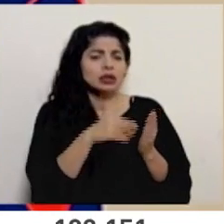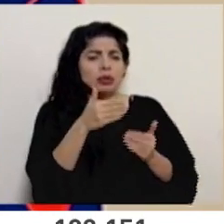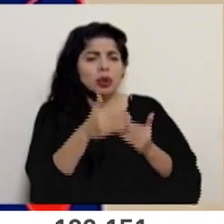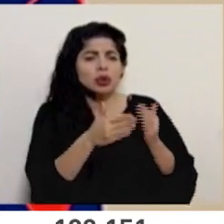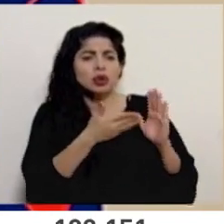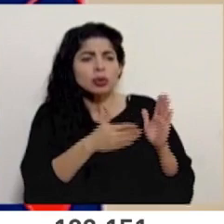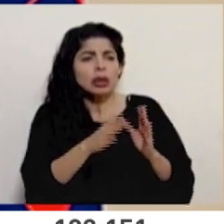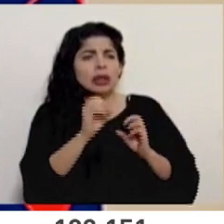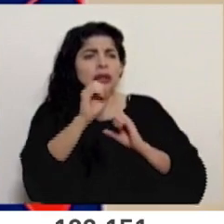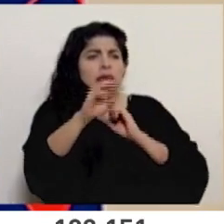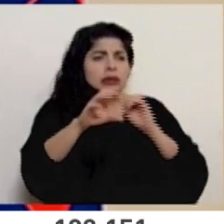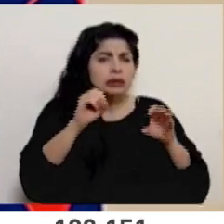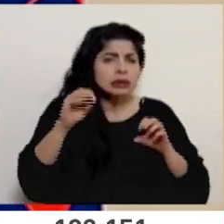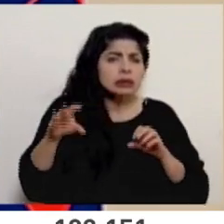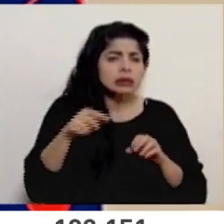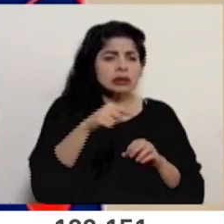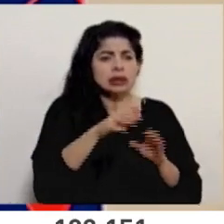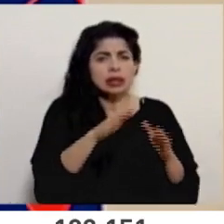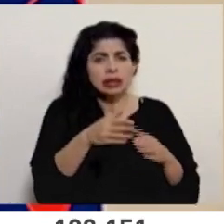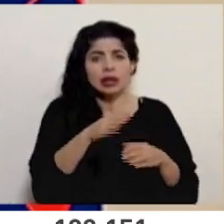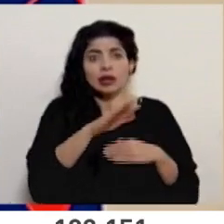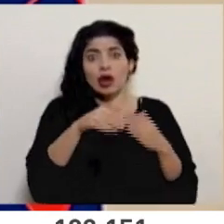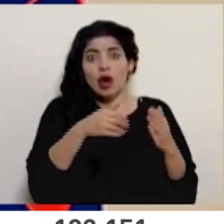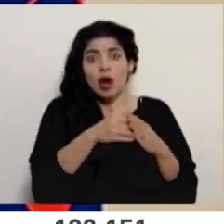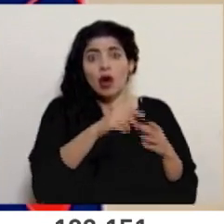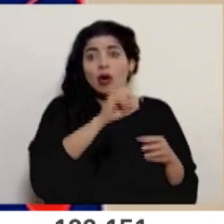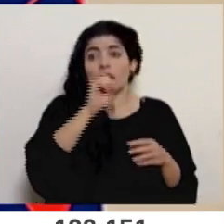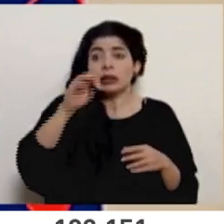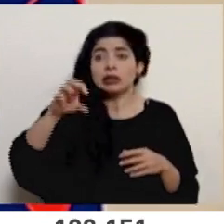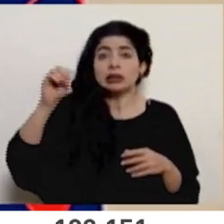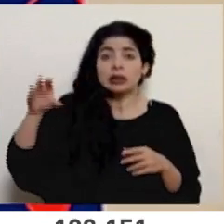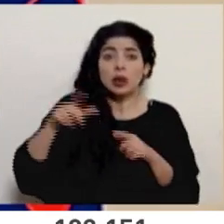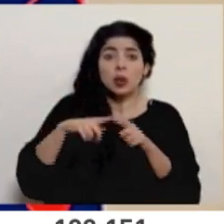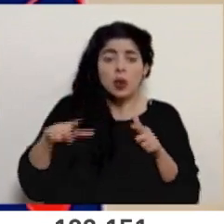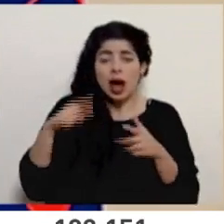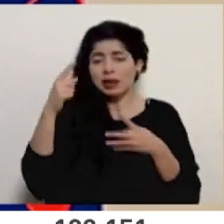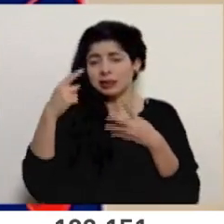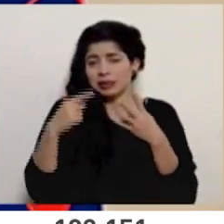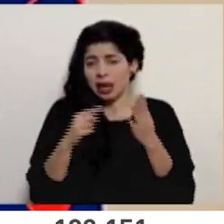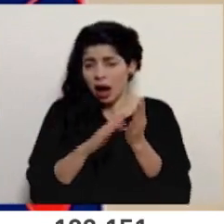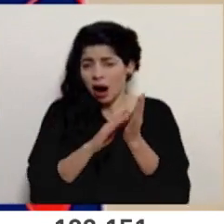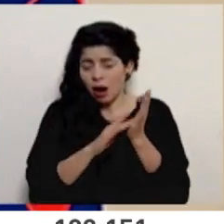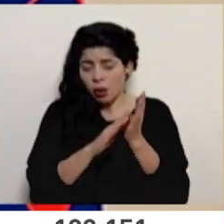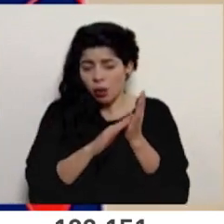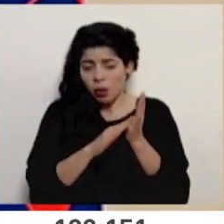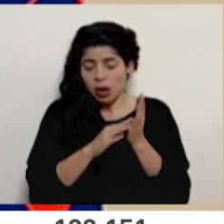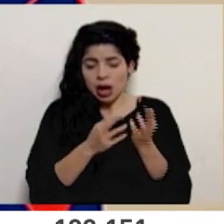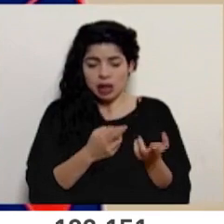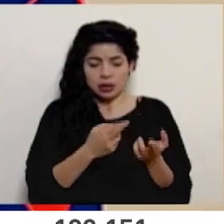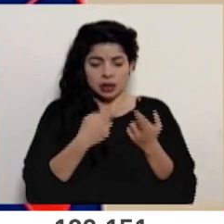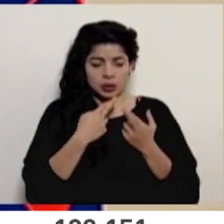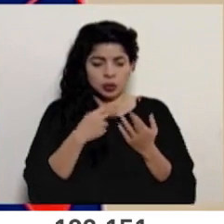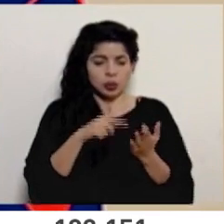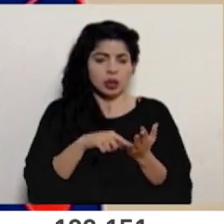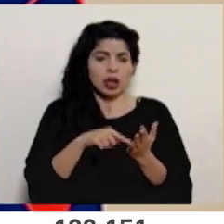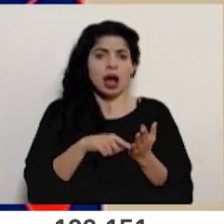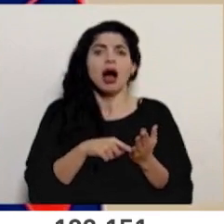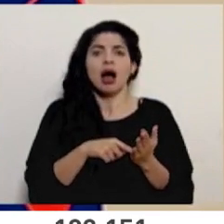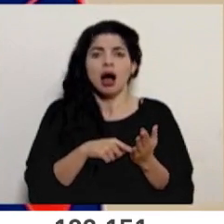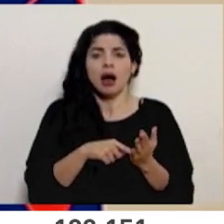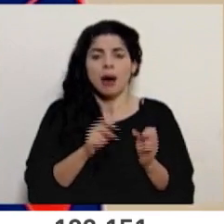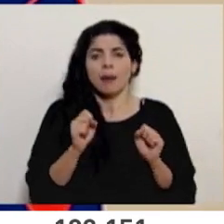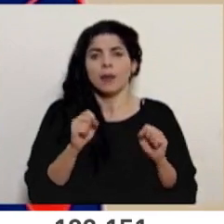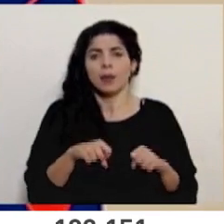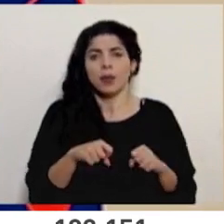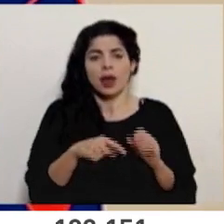lo que implica movilizar esos recursos hasta cada uno de los territorios, y eso nos daba para aplicar